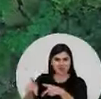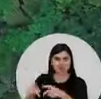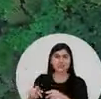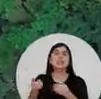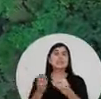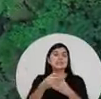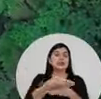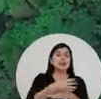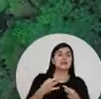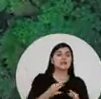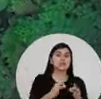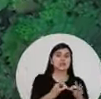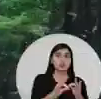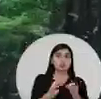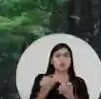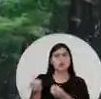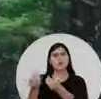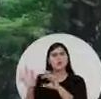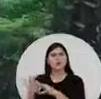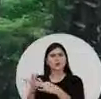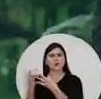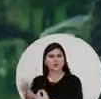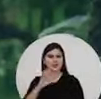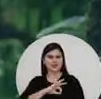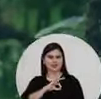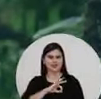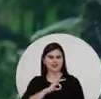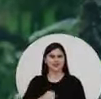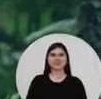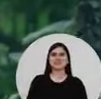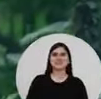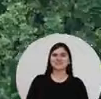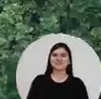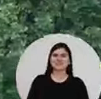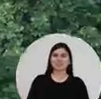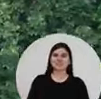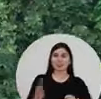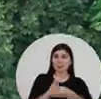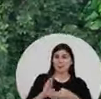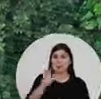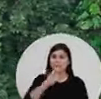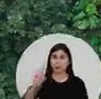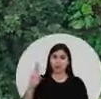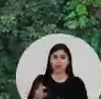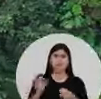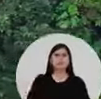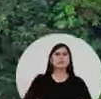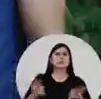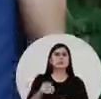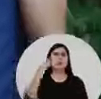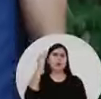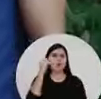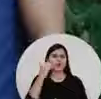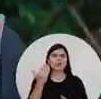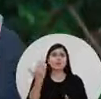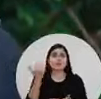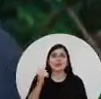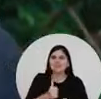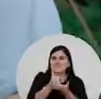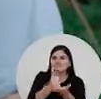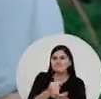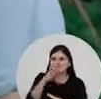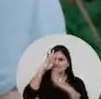y a través del encadenamiento del sector turístico muchas otras familias se ven beneficiadas. El Banco Costa Rica ha sido un